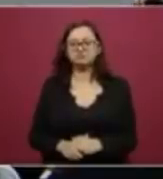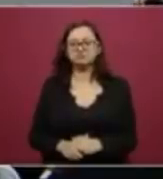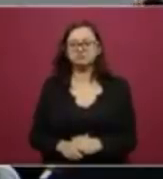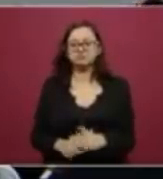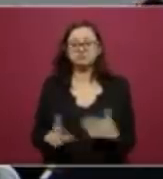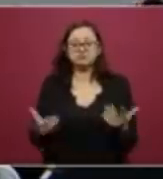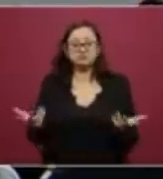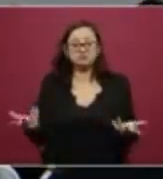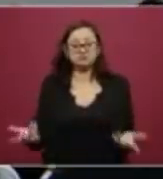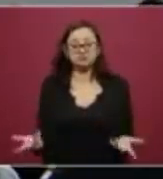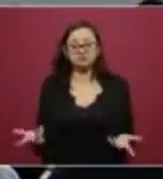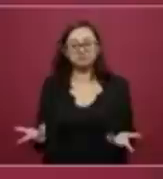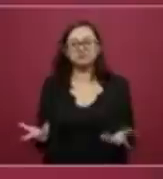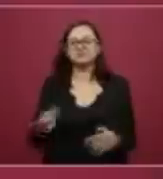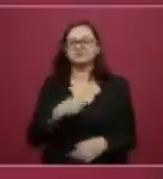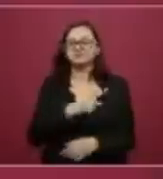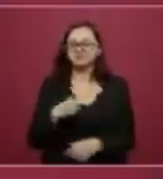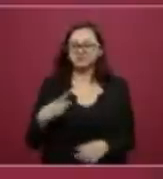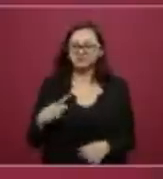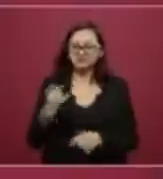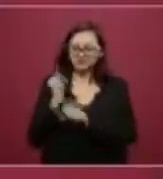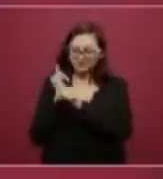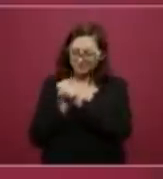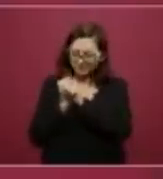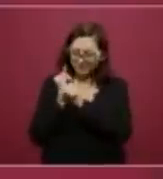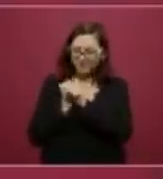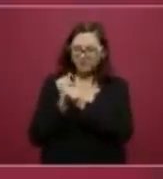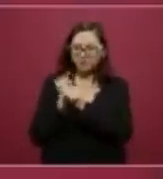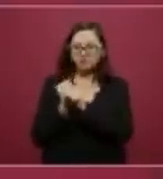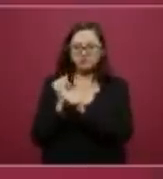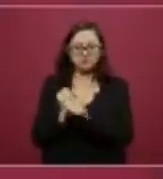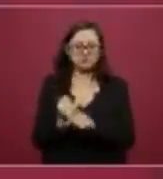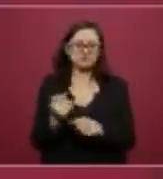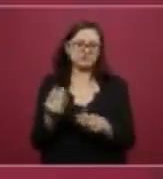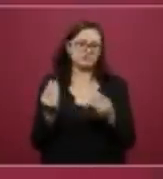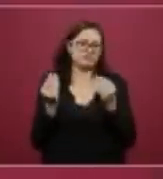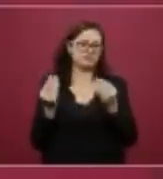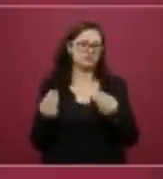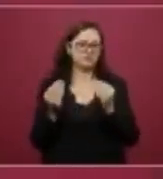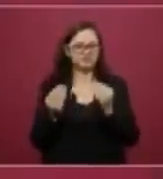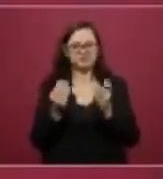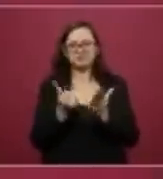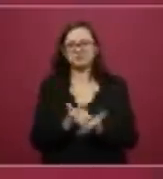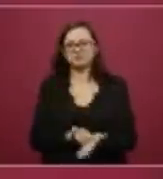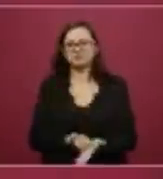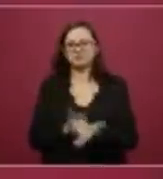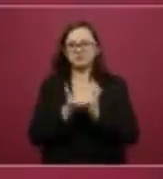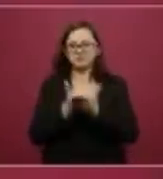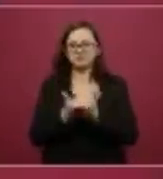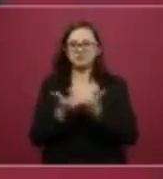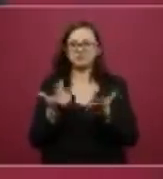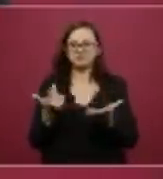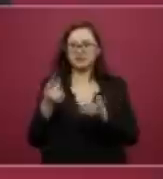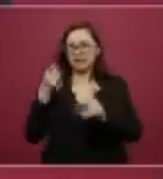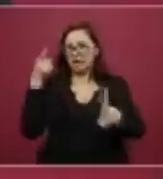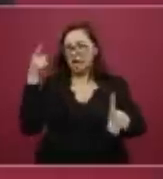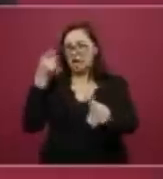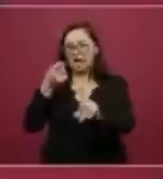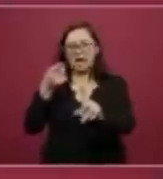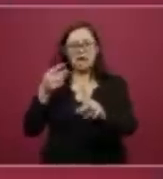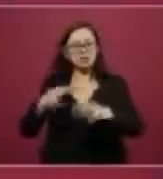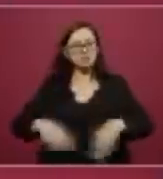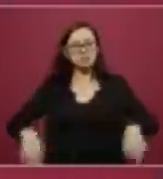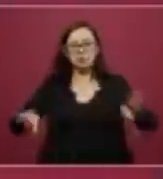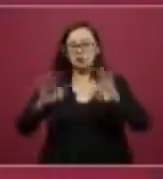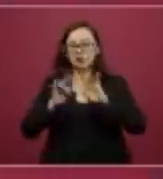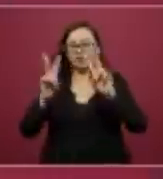entonces hay que hacer la investigación, pero ayudaría mucho que en aras de la transparencia, que es